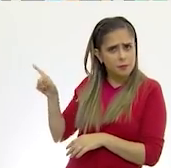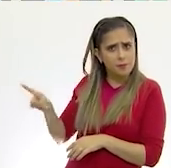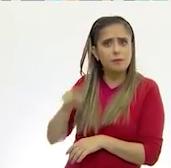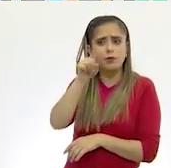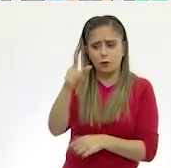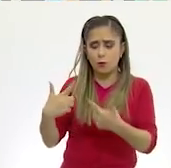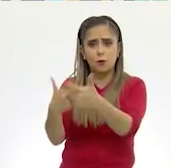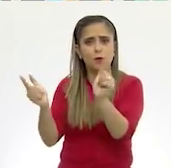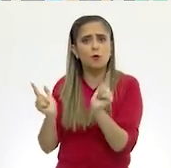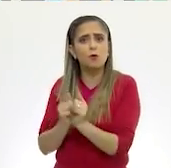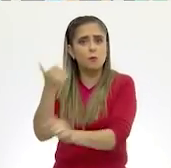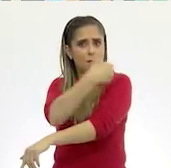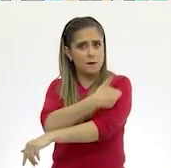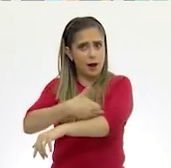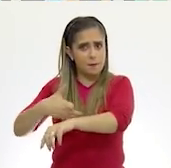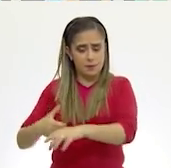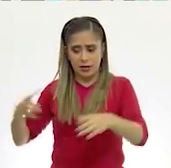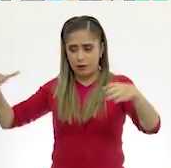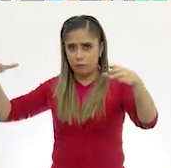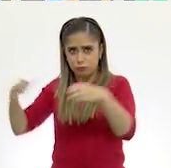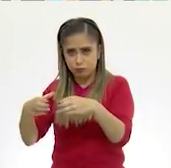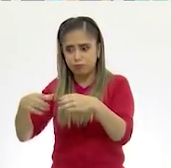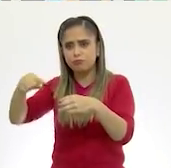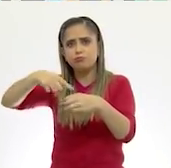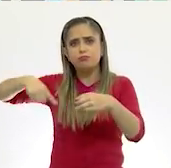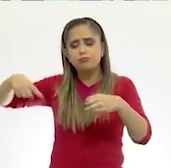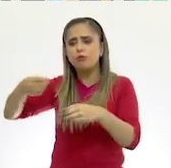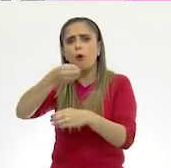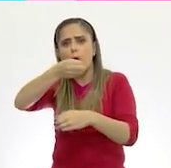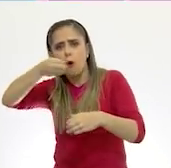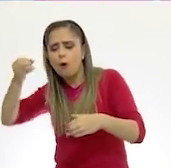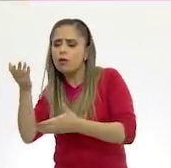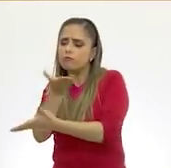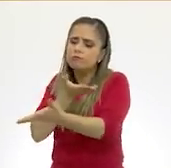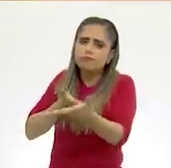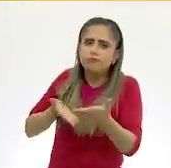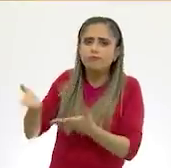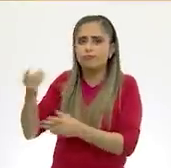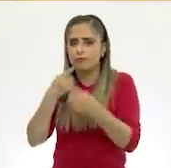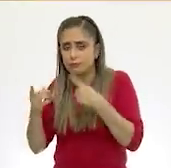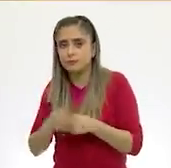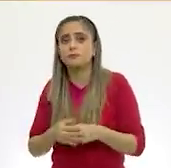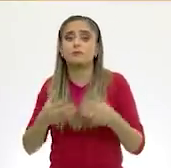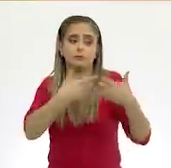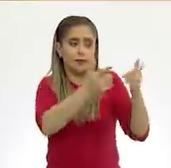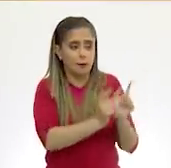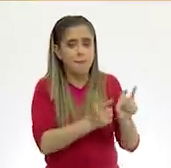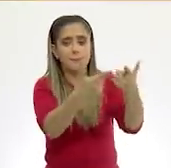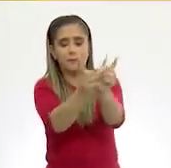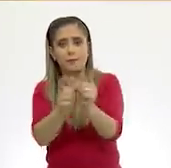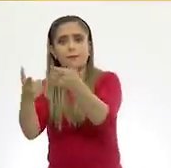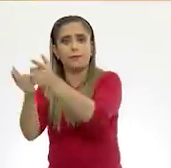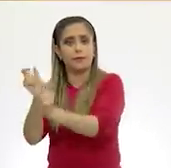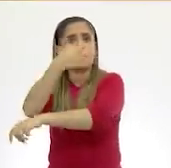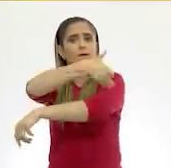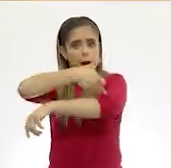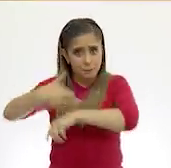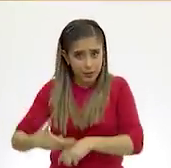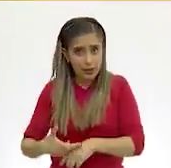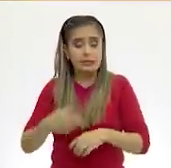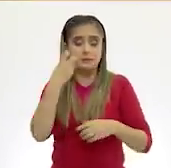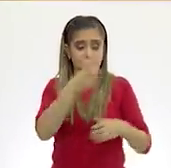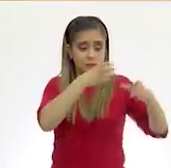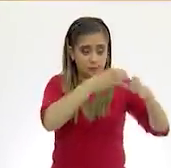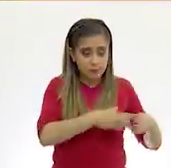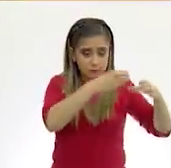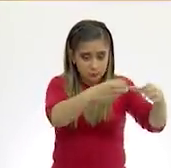tu familia con los que vives. El conjunto de familias y otros grupos integran las localidades y